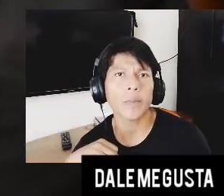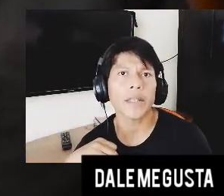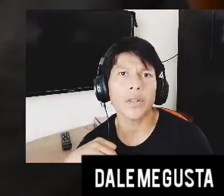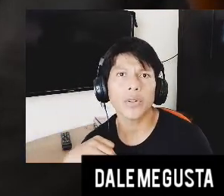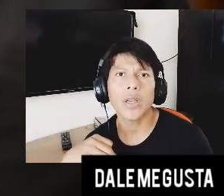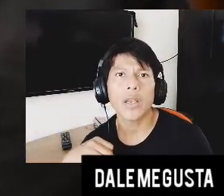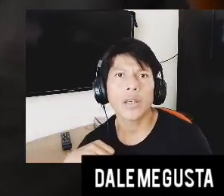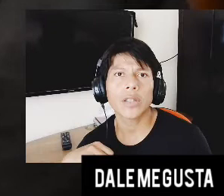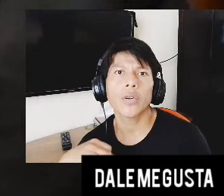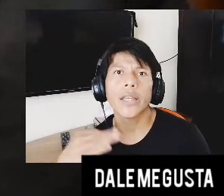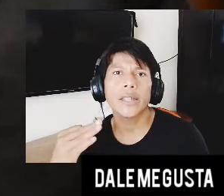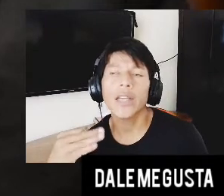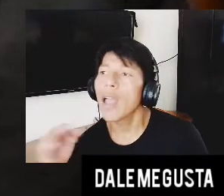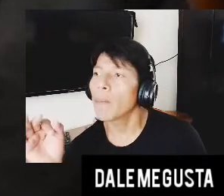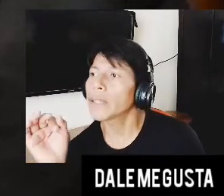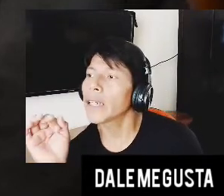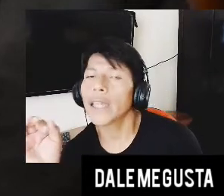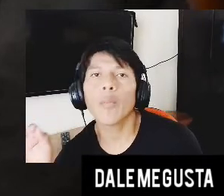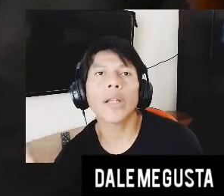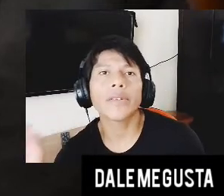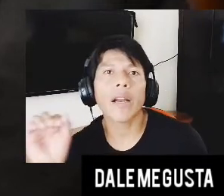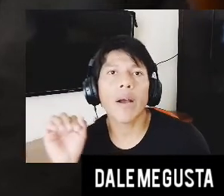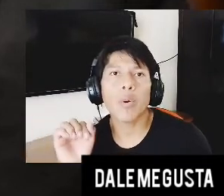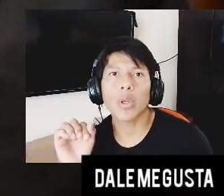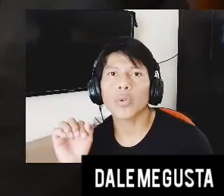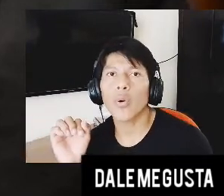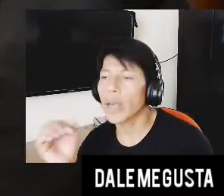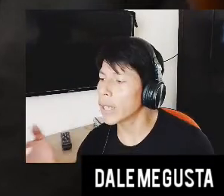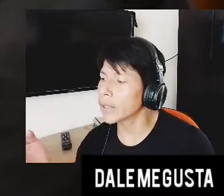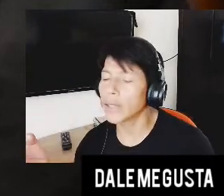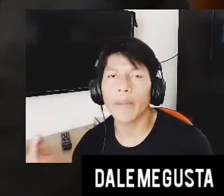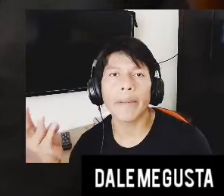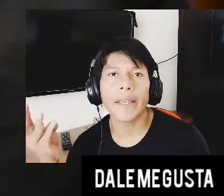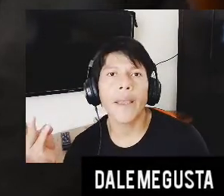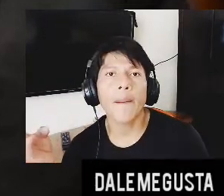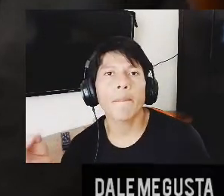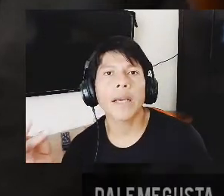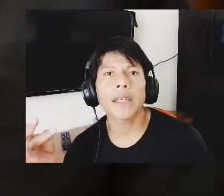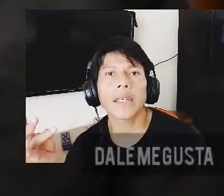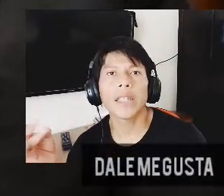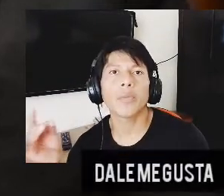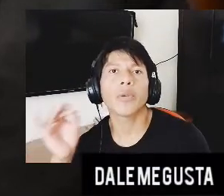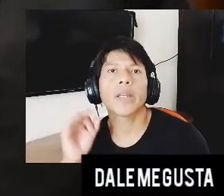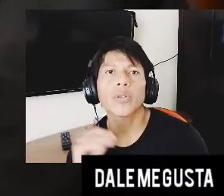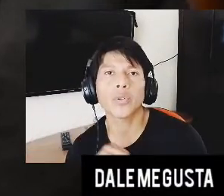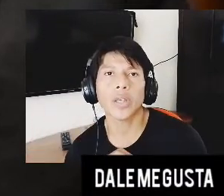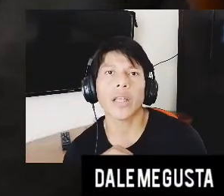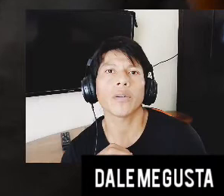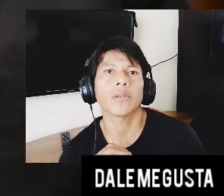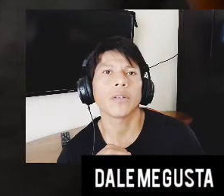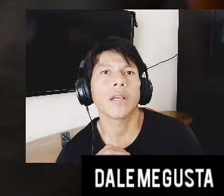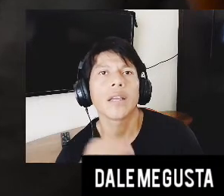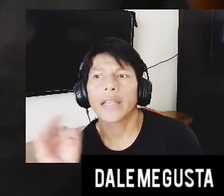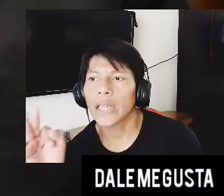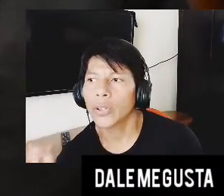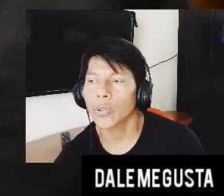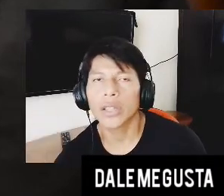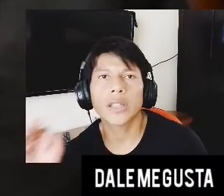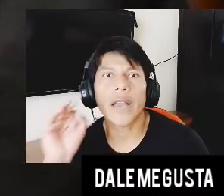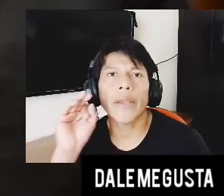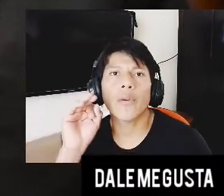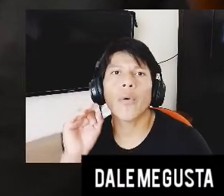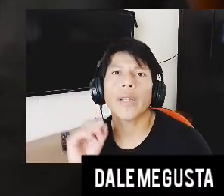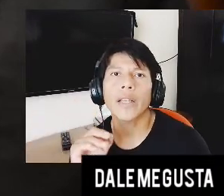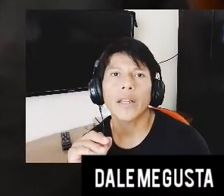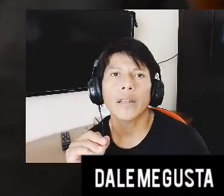gobierna esos partidos, es lo que dice, pues es el buen trabajo de los gobernantes del PRI, PAN y de Movimiento Ciudadano. Estos